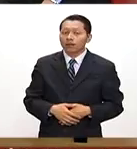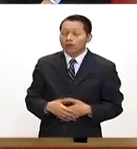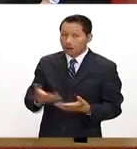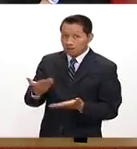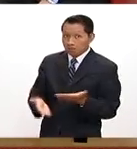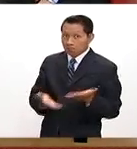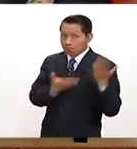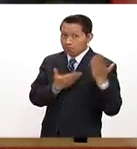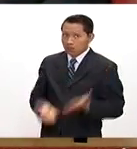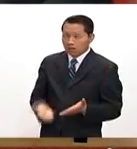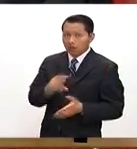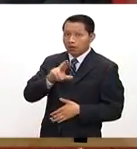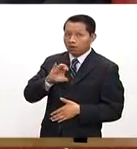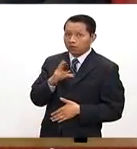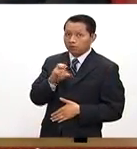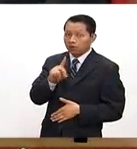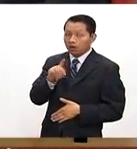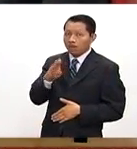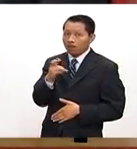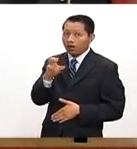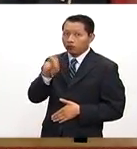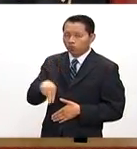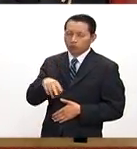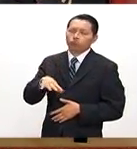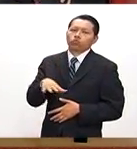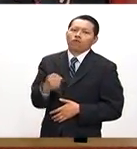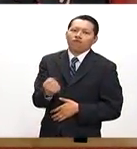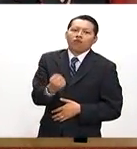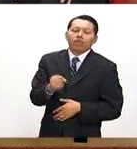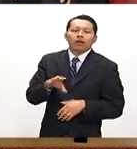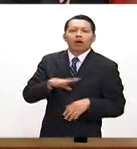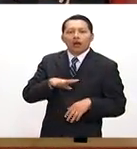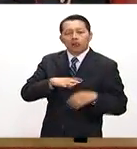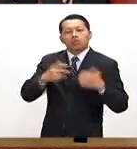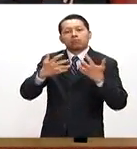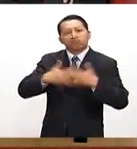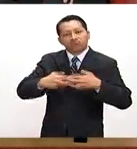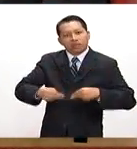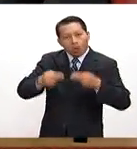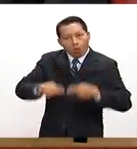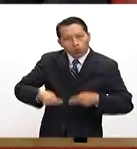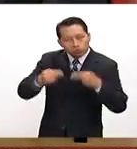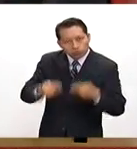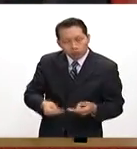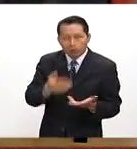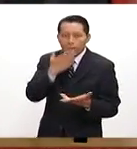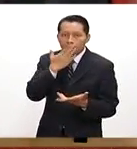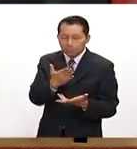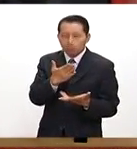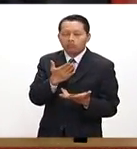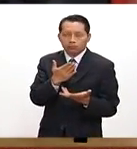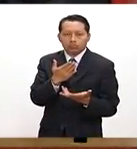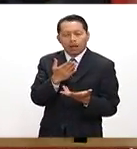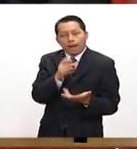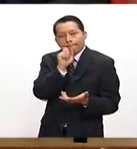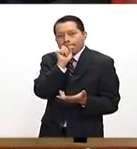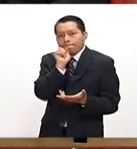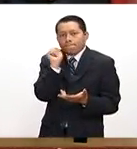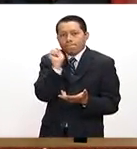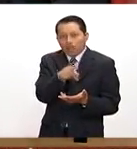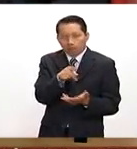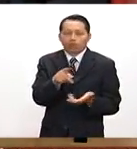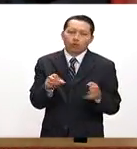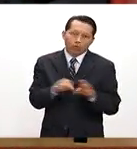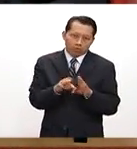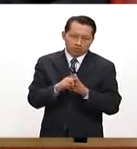traer verdaderamente un ícono del emprendedurismo y de estas aventuras de negocios, y que él, bueno, pues por sí mismo es ya una biografía